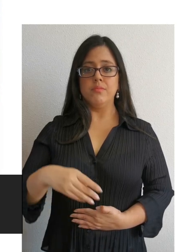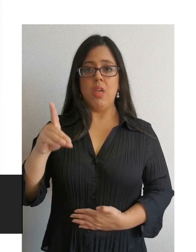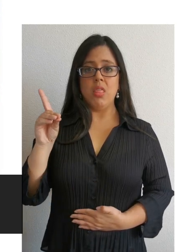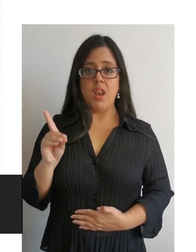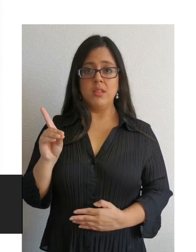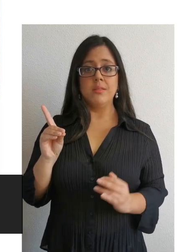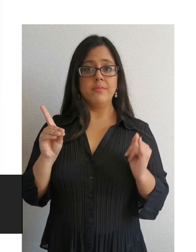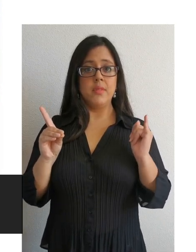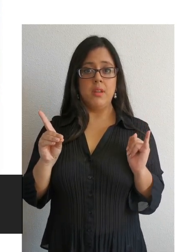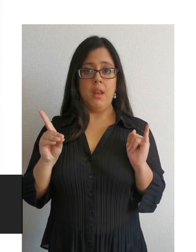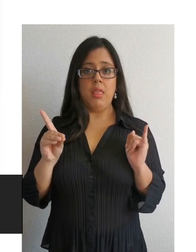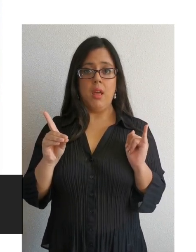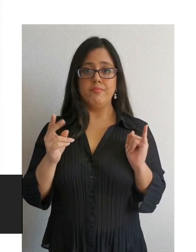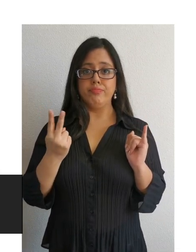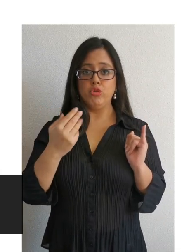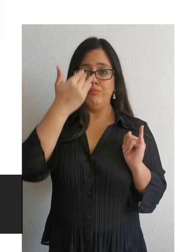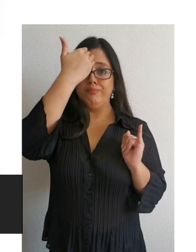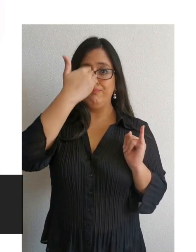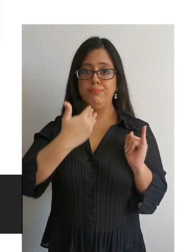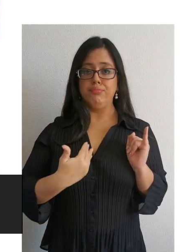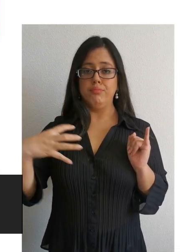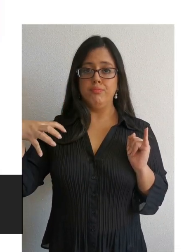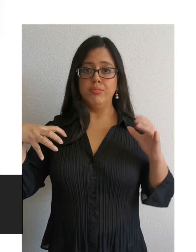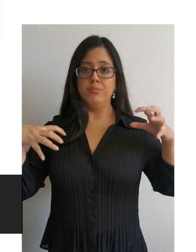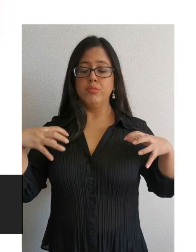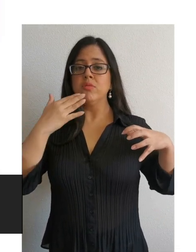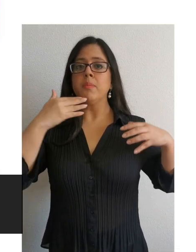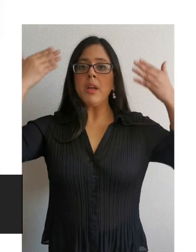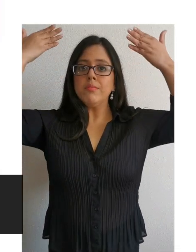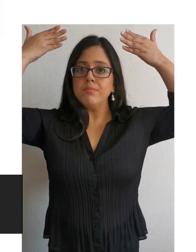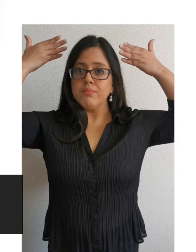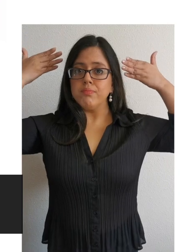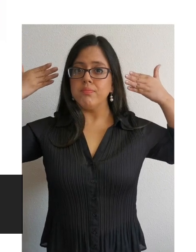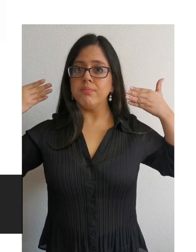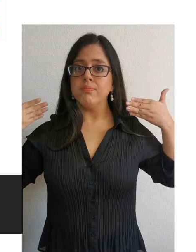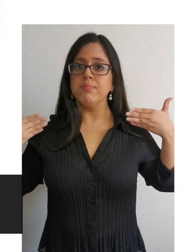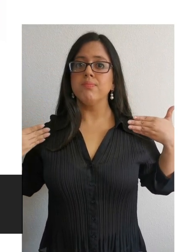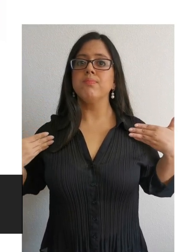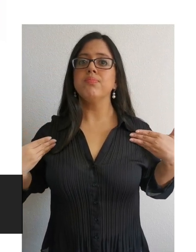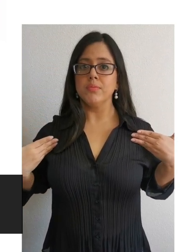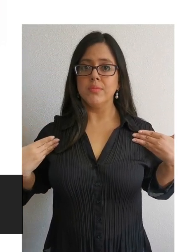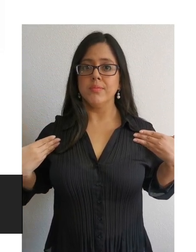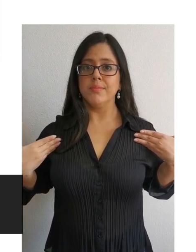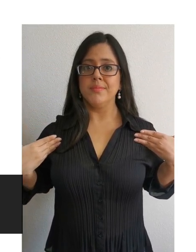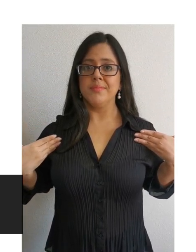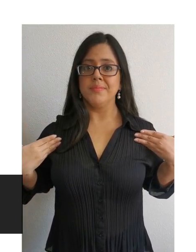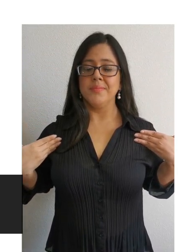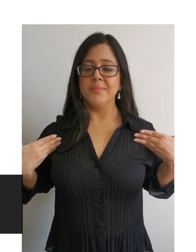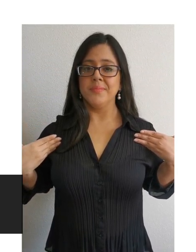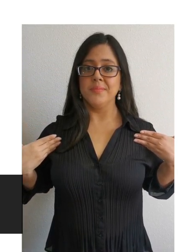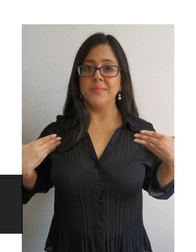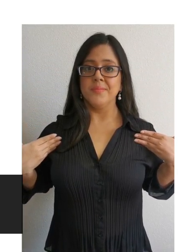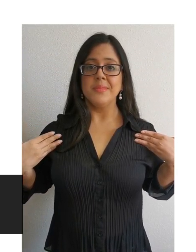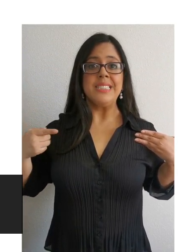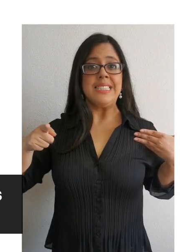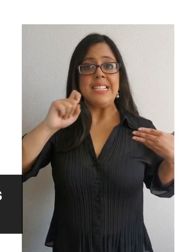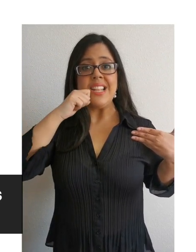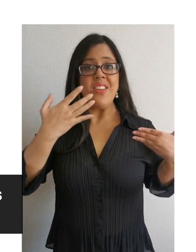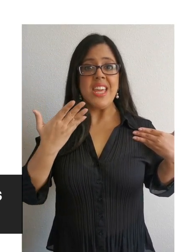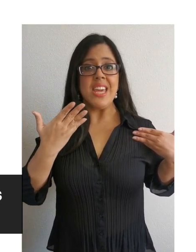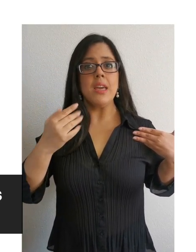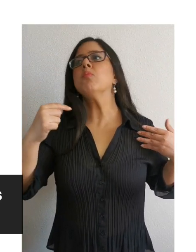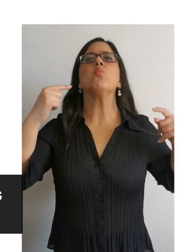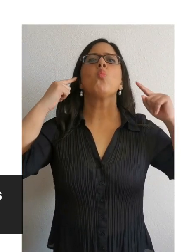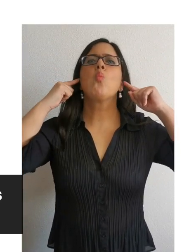llaman parte derecha e izquierda. El plano coronal o frontal es el plano que se traza a través de la línea longitudinal media que